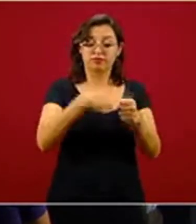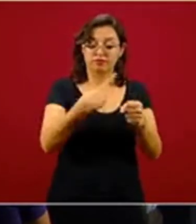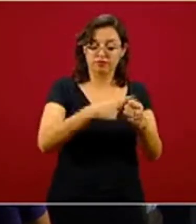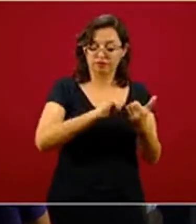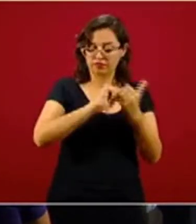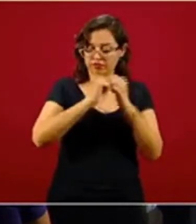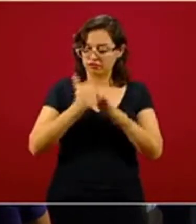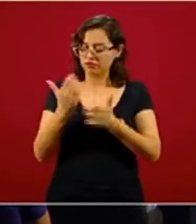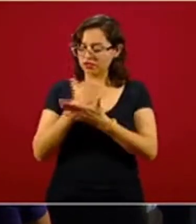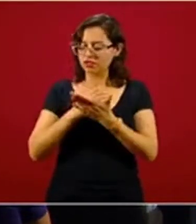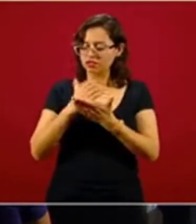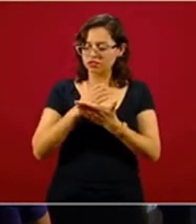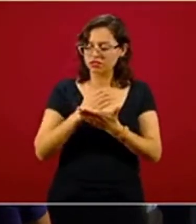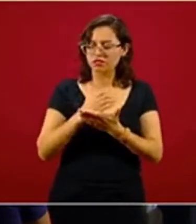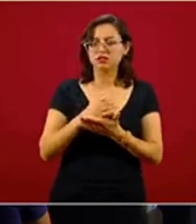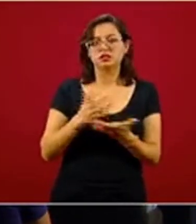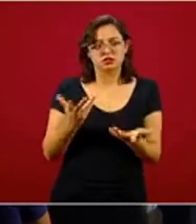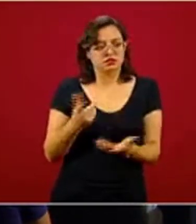ellos para decirnos